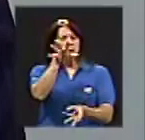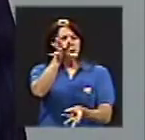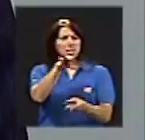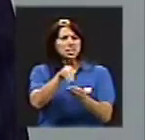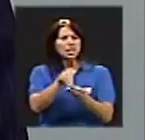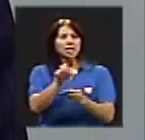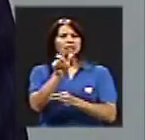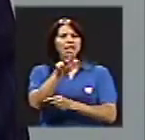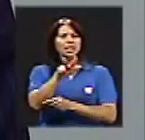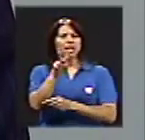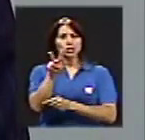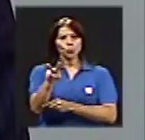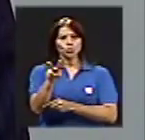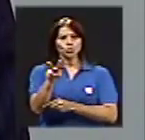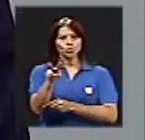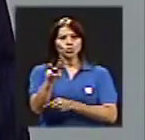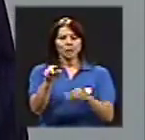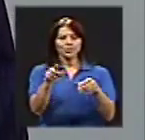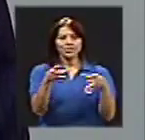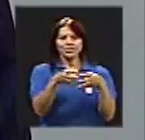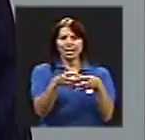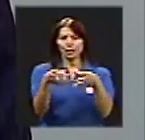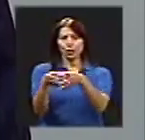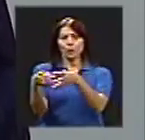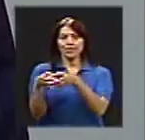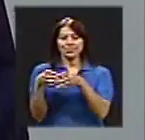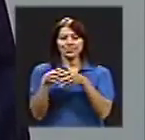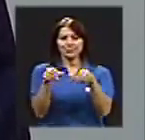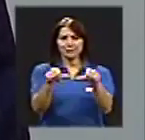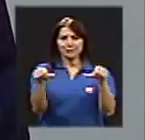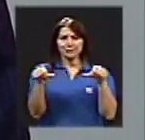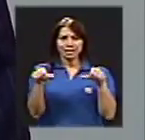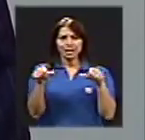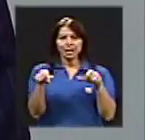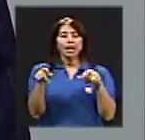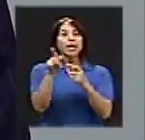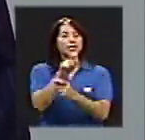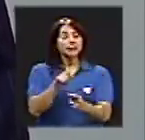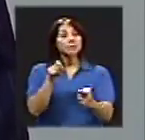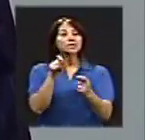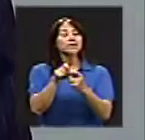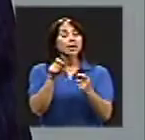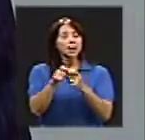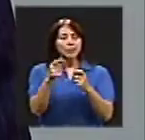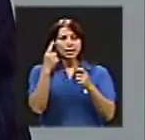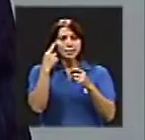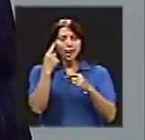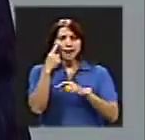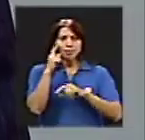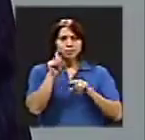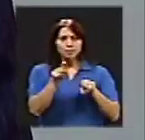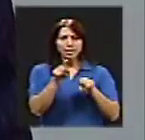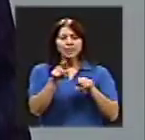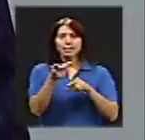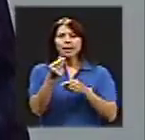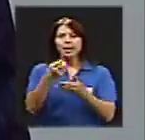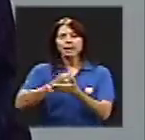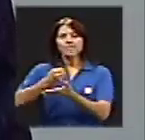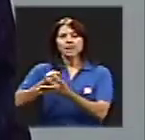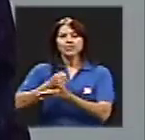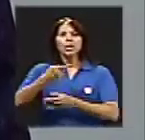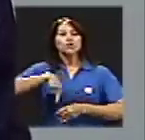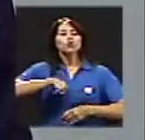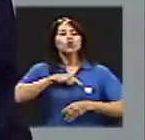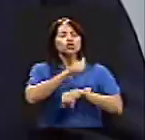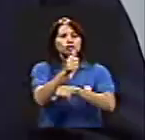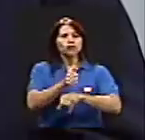aproximadamente 32 sectores. Y específicamente en términos de tarifas, nosotros fijamos por encima de